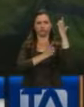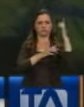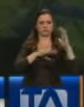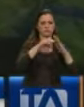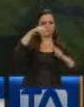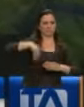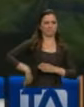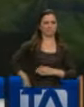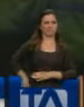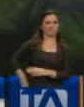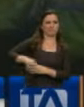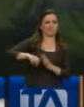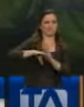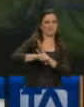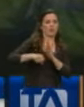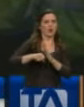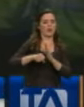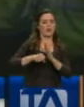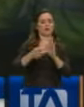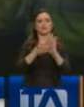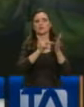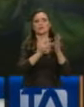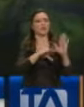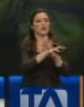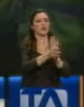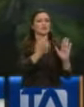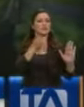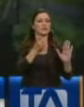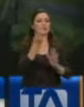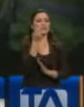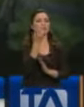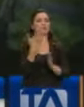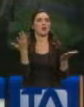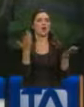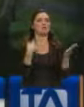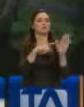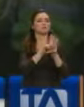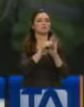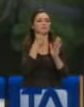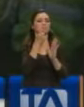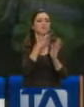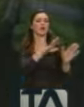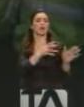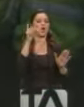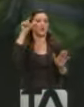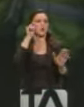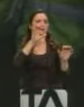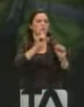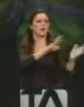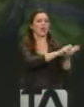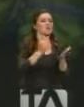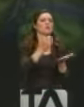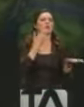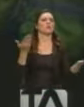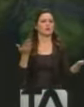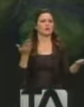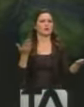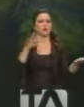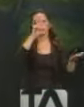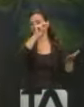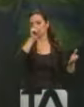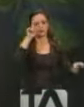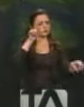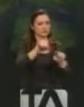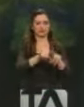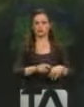familia ecuatoriana. No hay argumento jurídico que explique una confiscación. Lo que acaba de hacer el gobierno es una